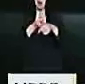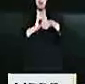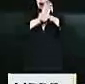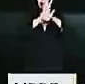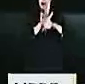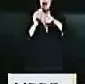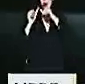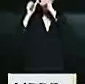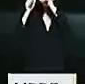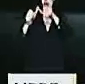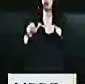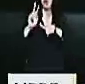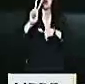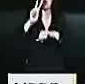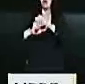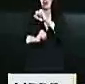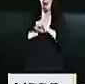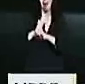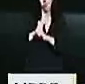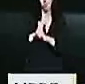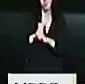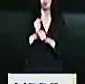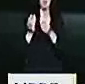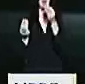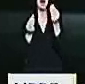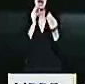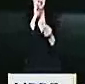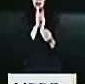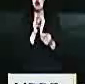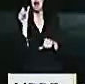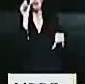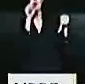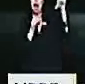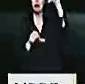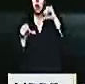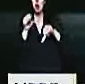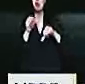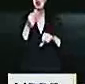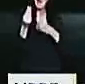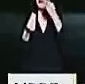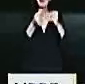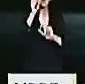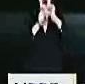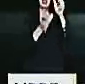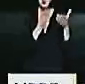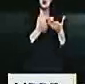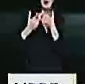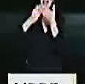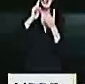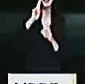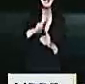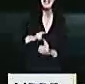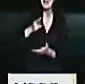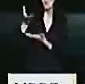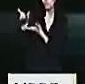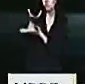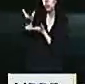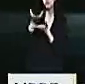2 años de pandemia, que fue como un laboratorio de qué pasó con nuestros estudiantes sin socializar y sin